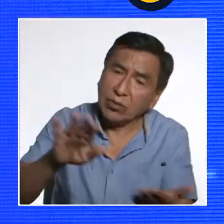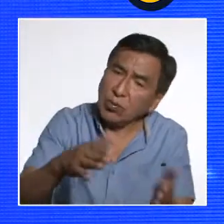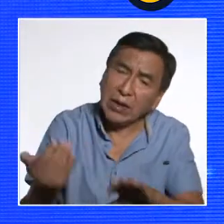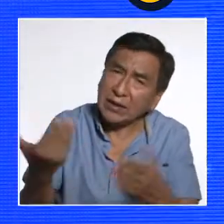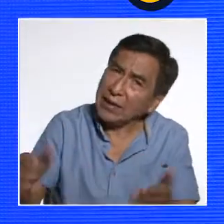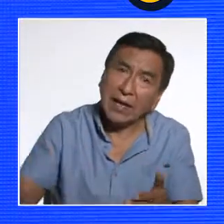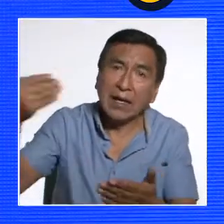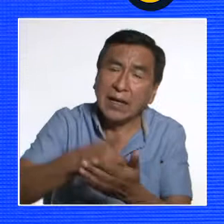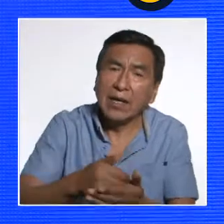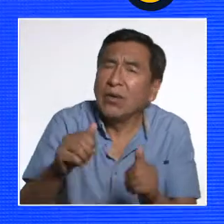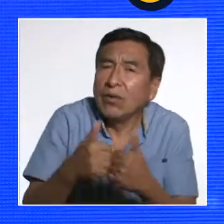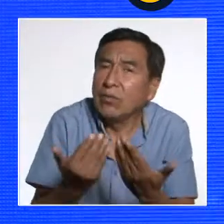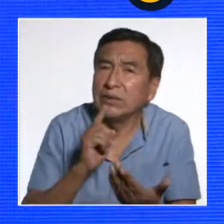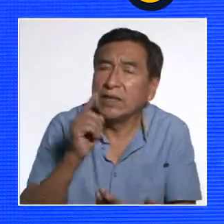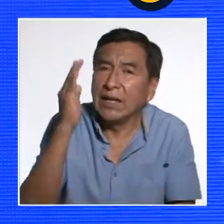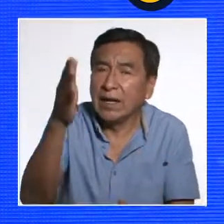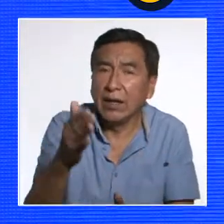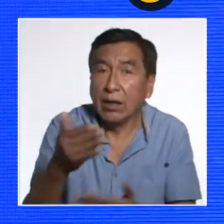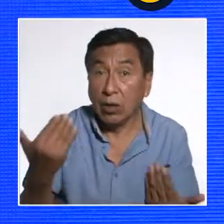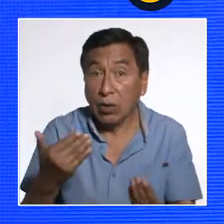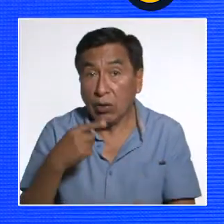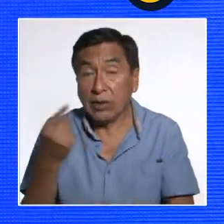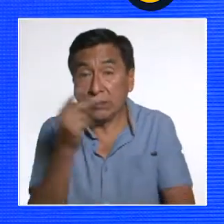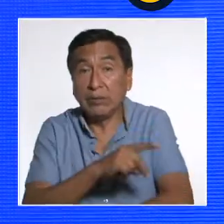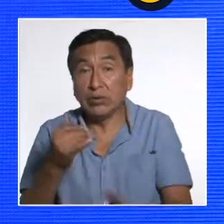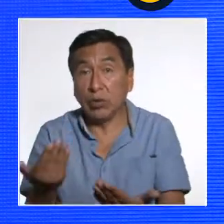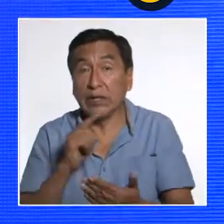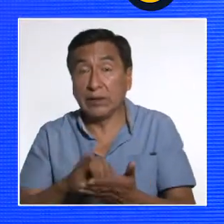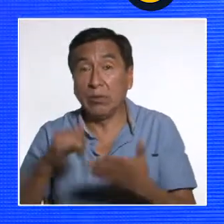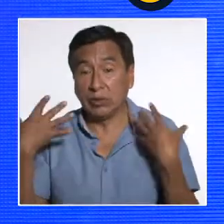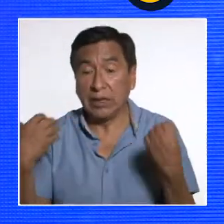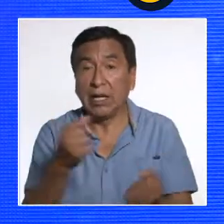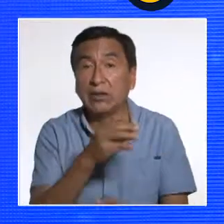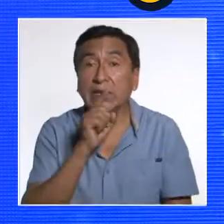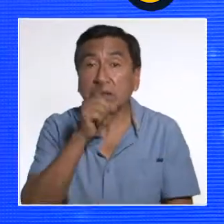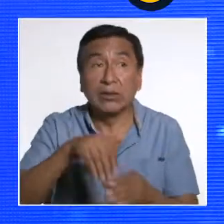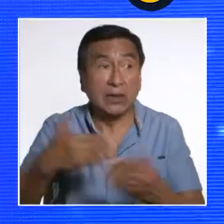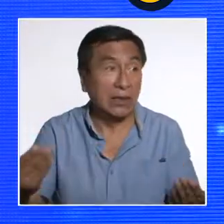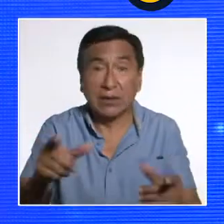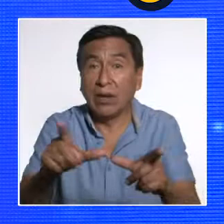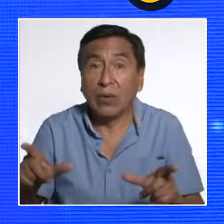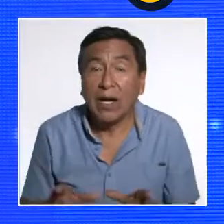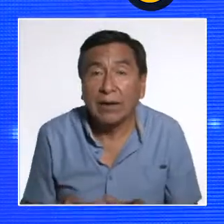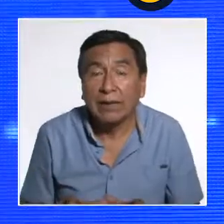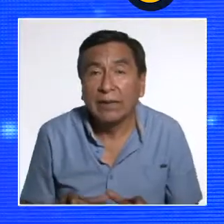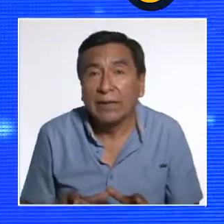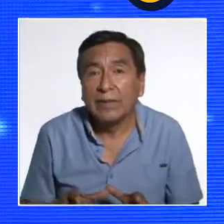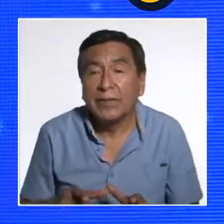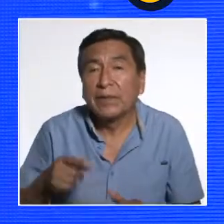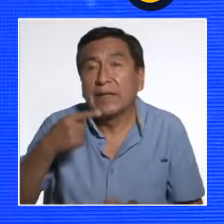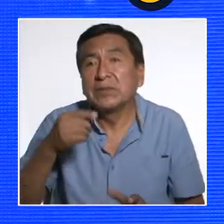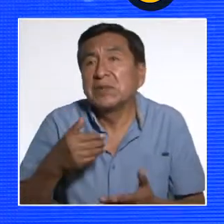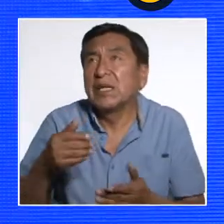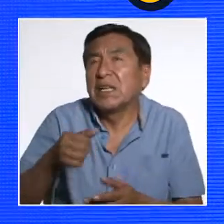Seguramente hoy nosotros decimos, hoy que estamos sanos, hoy que estamos seguros en este lugar, decimos que el Señor